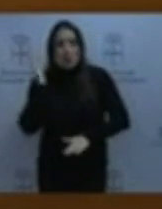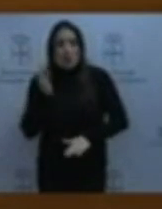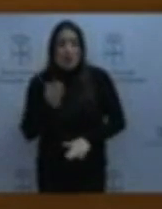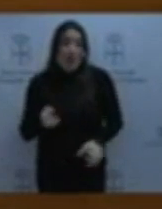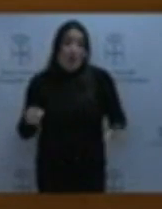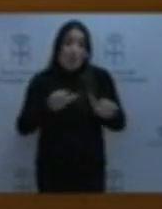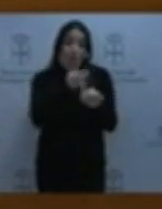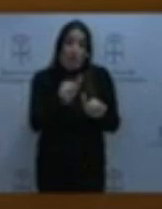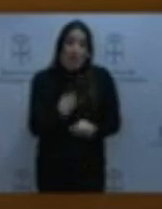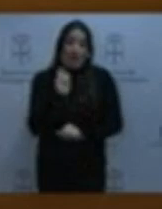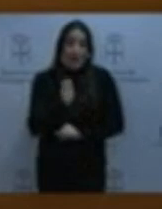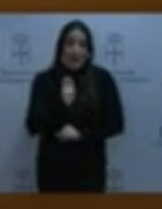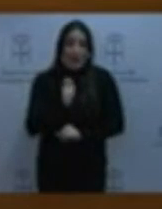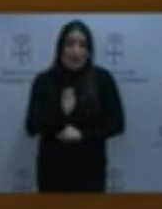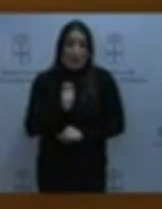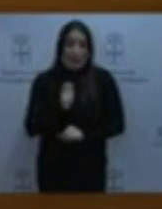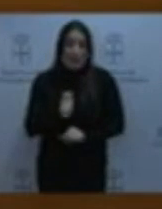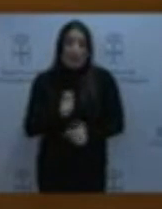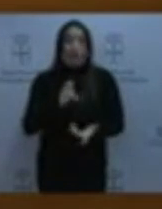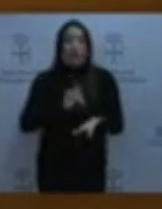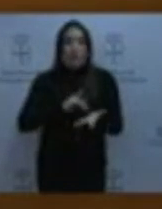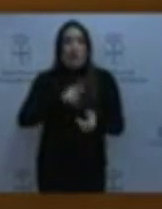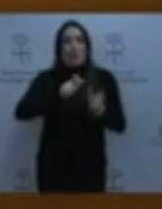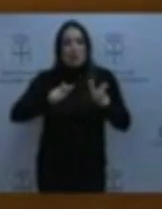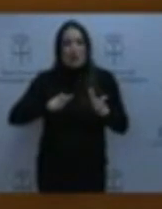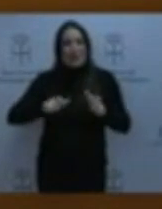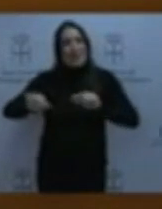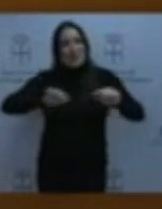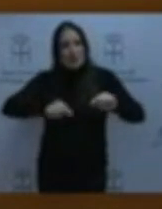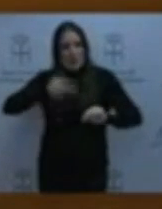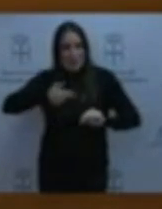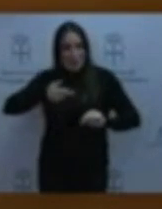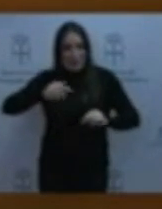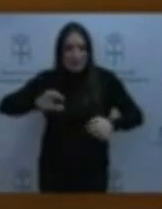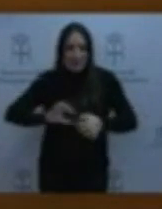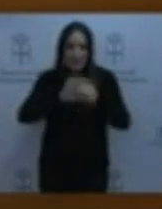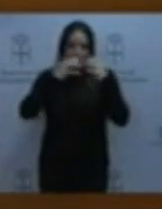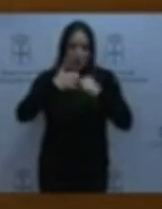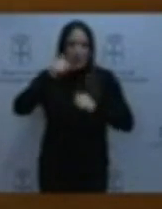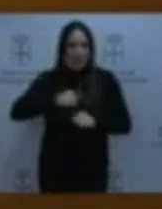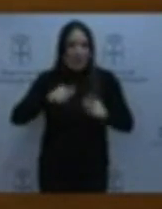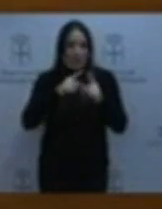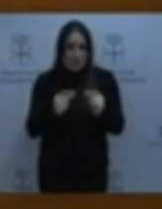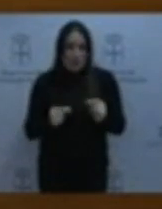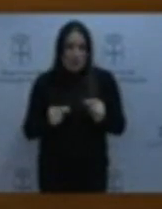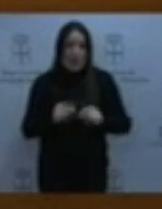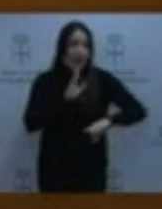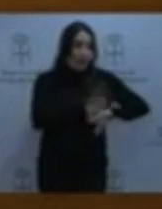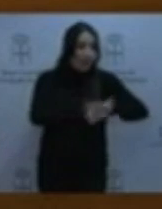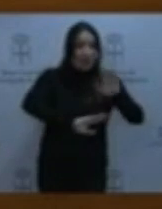sistemáticamente quienes toman las realmente decisiones importantes industriales aquí en Asturias. Fíjese, la distinción